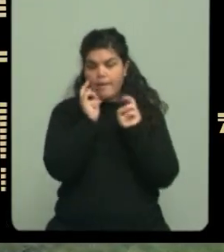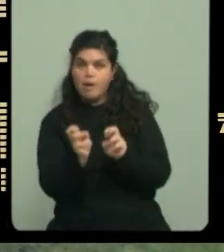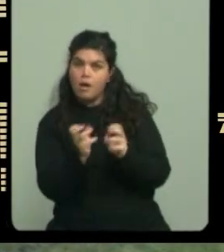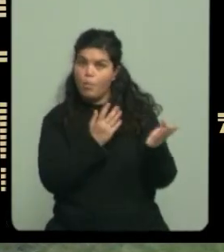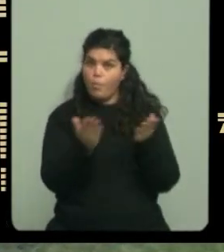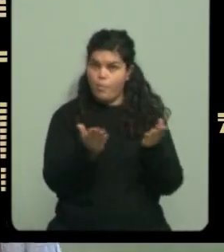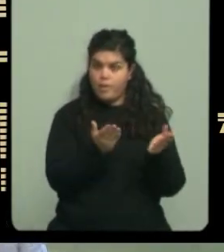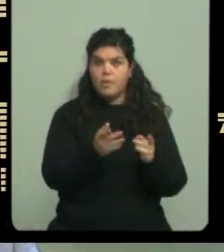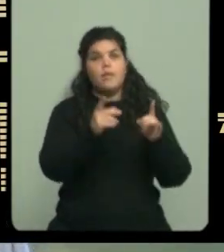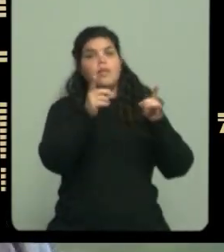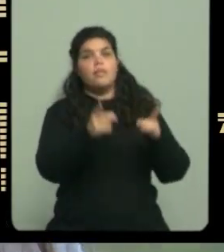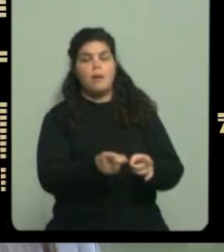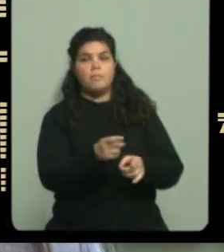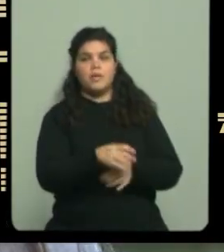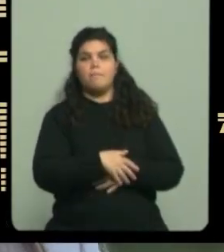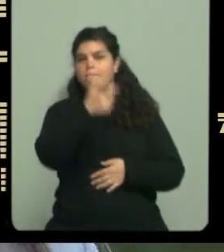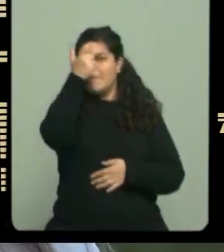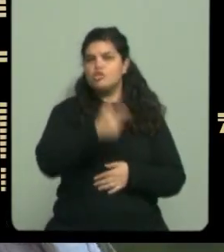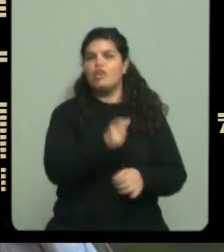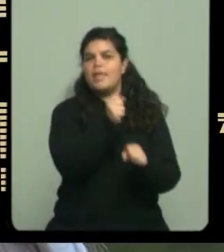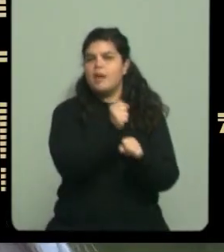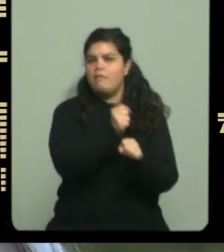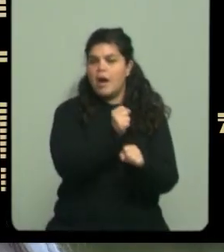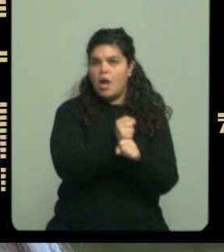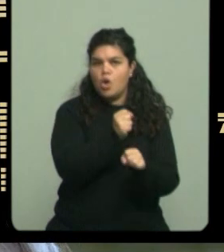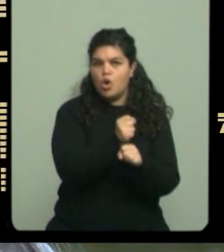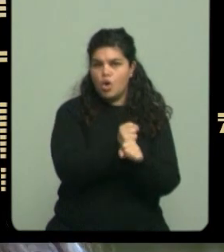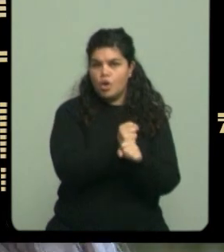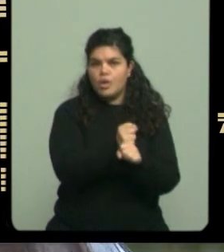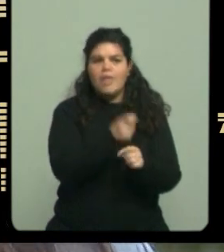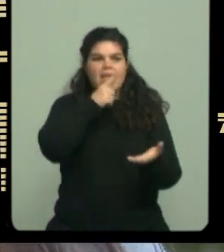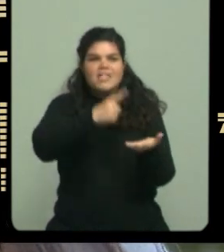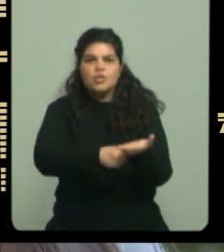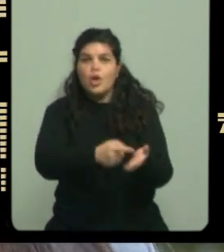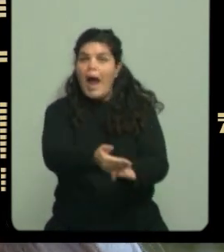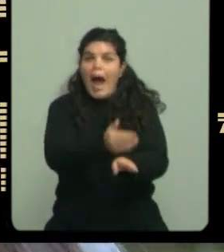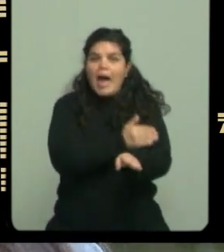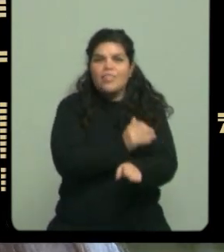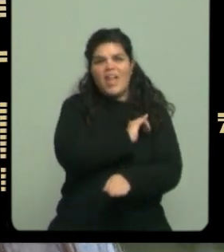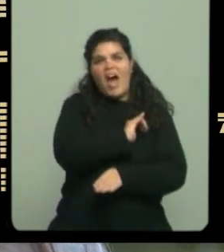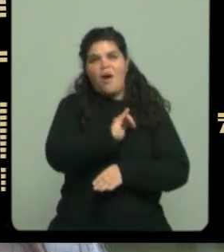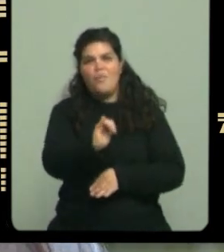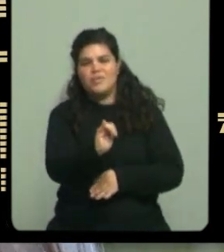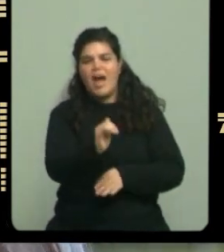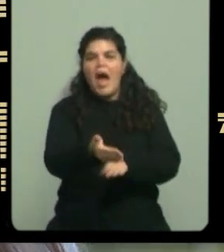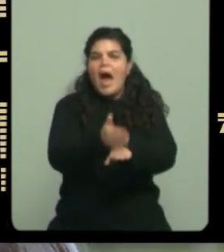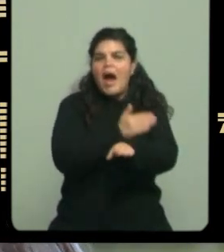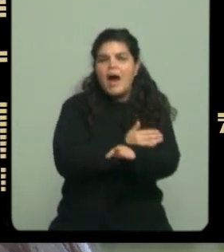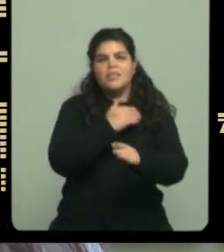siempre es importante cuando se toman decisiones sobre los trabajadores o las trabajadoras, comunicarlo. ¿Y cómo? ¿Cómo?